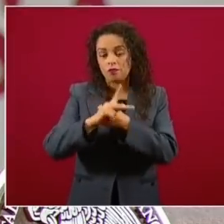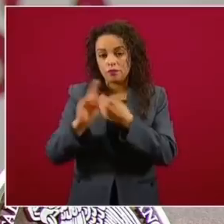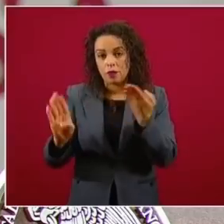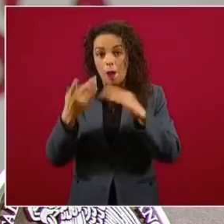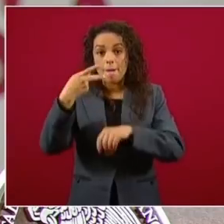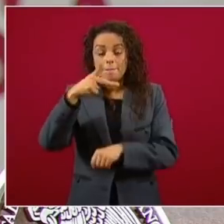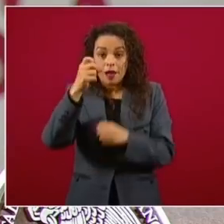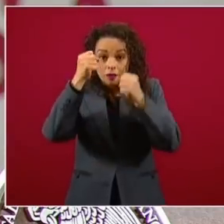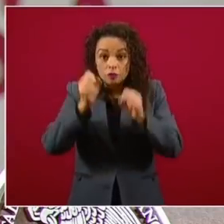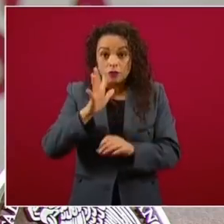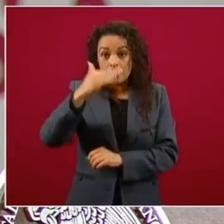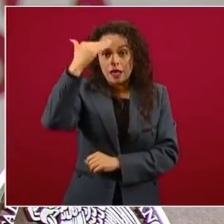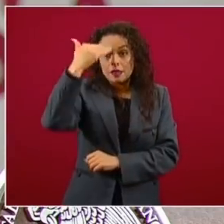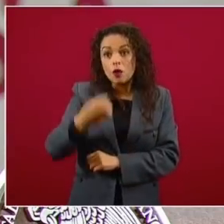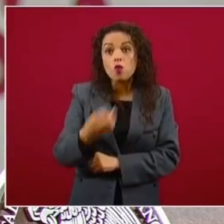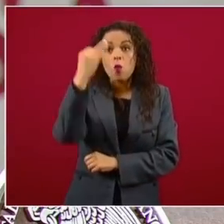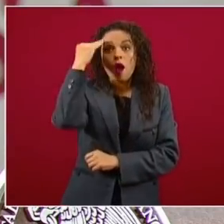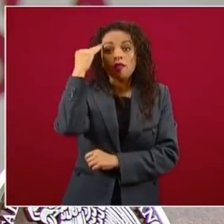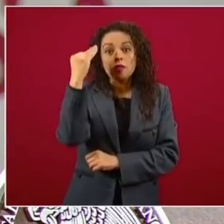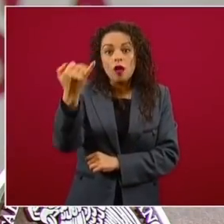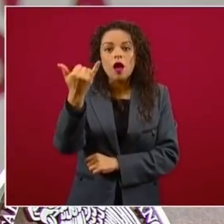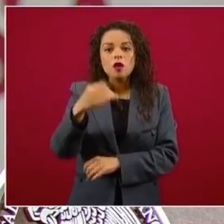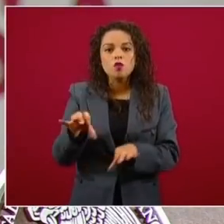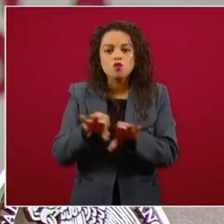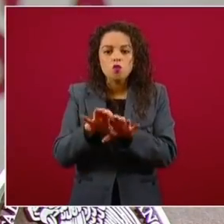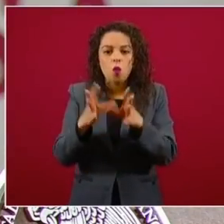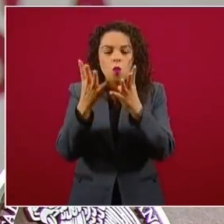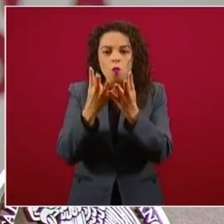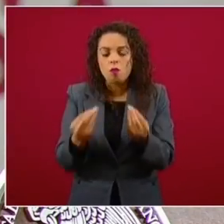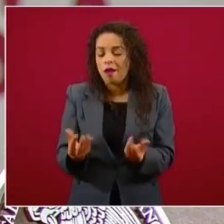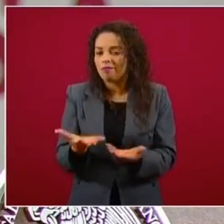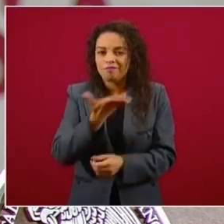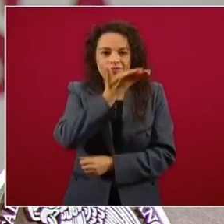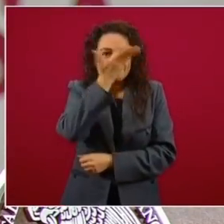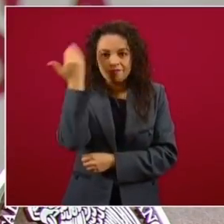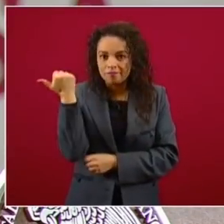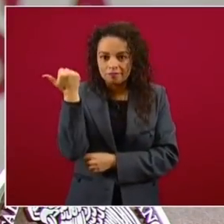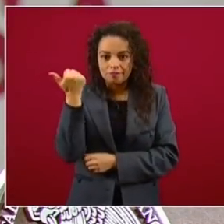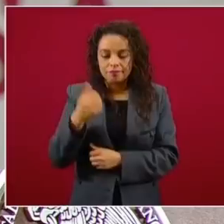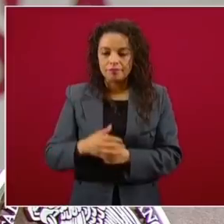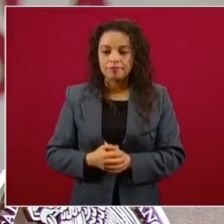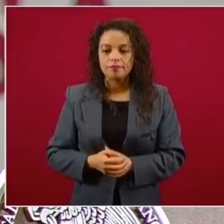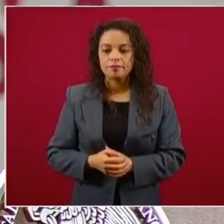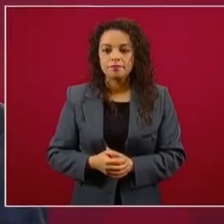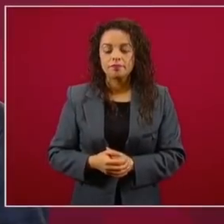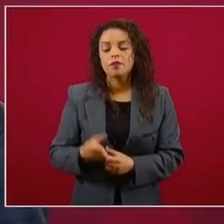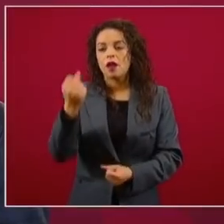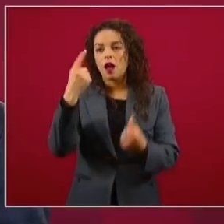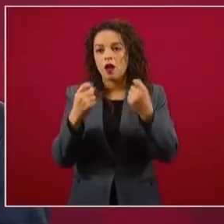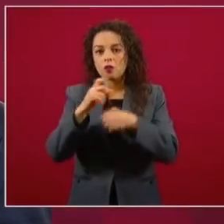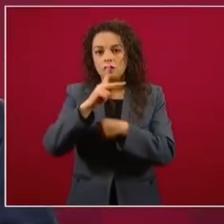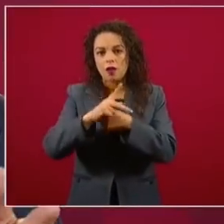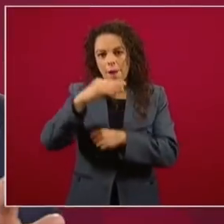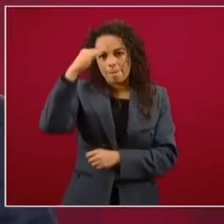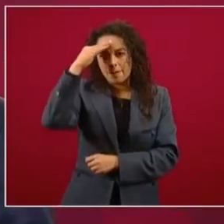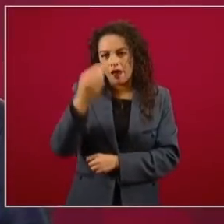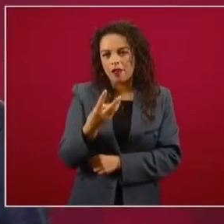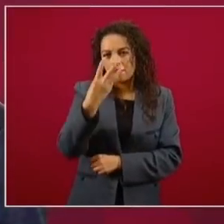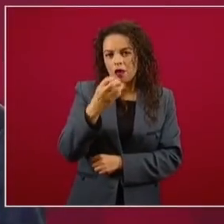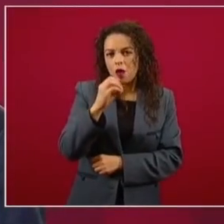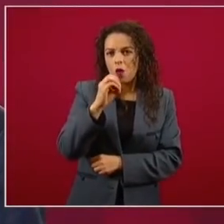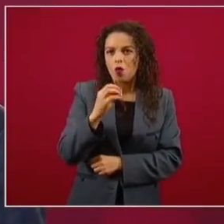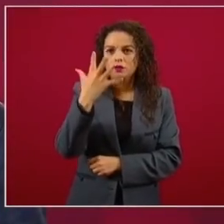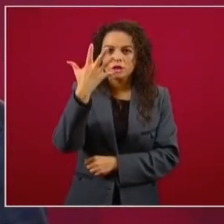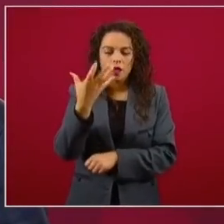y la forma en que iba a terminar. En la mayor parte de los países se pensó que iba a haber un confinamiento de 3 a 5 semanas inicialmente. En México mismo